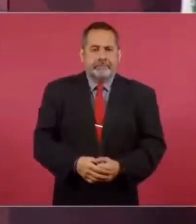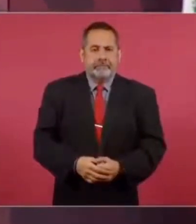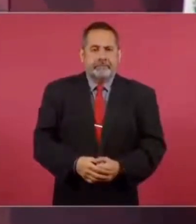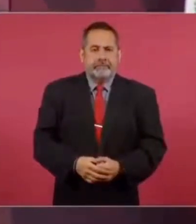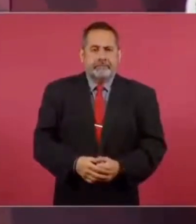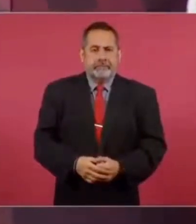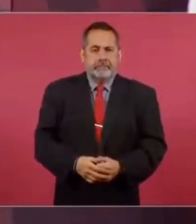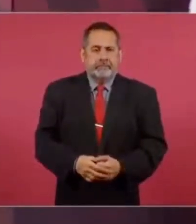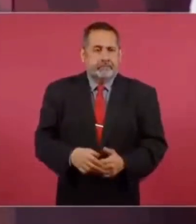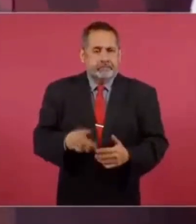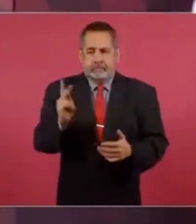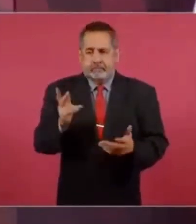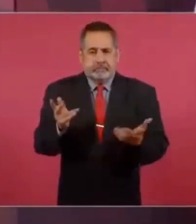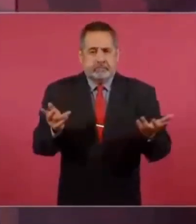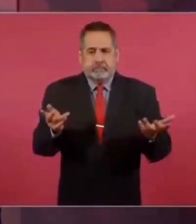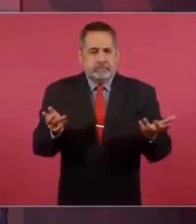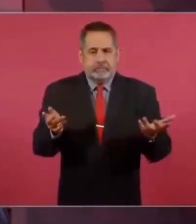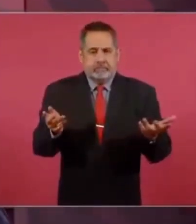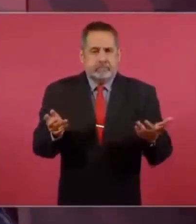Sin embargo,